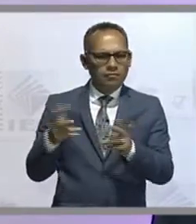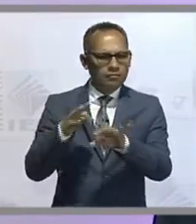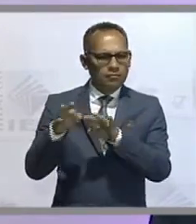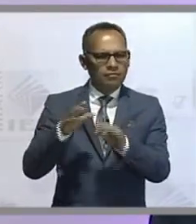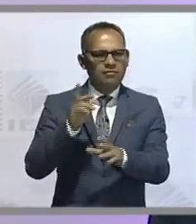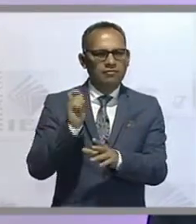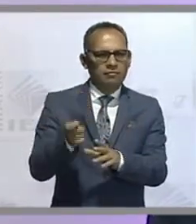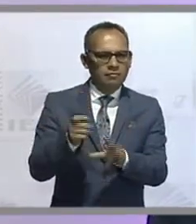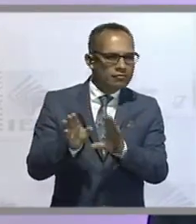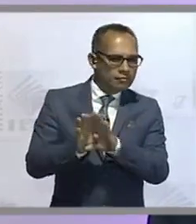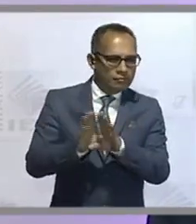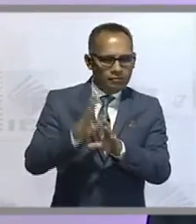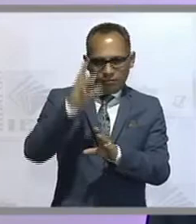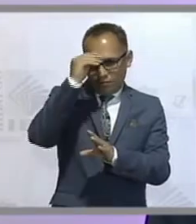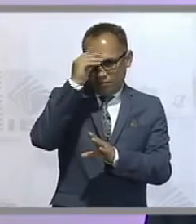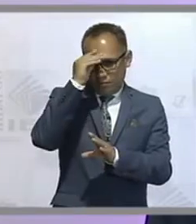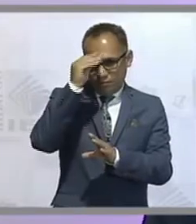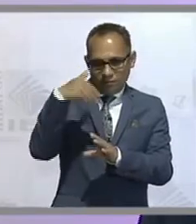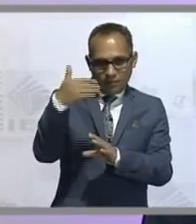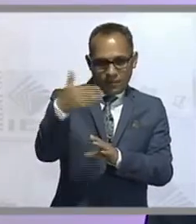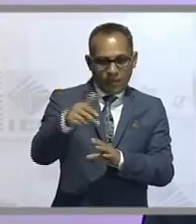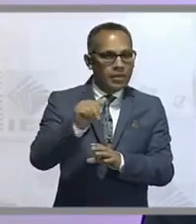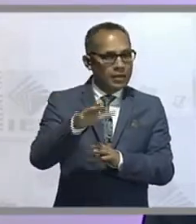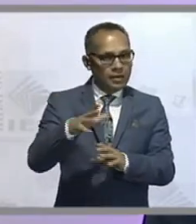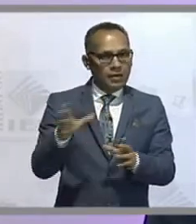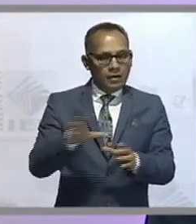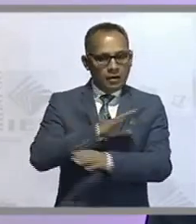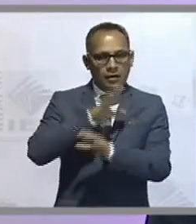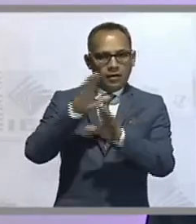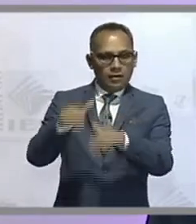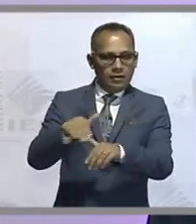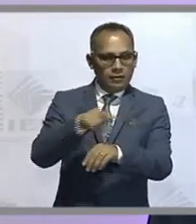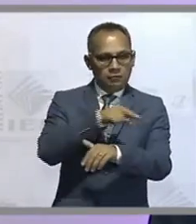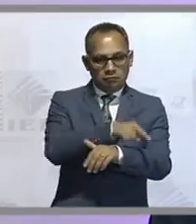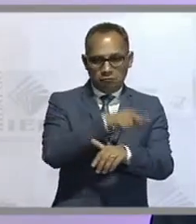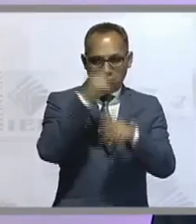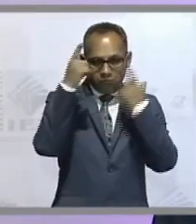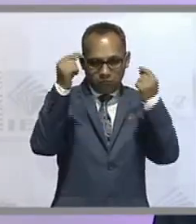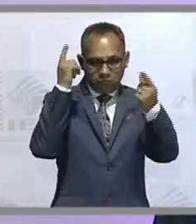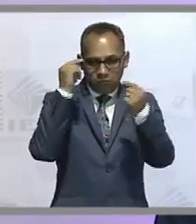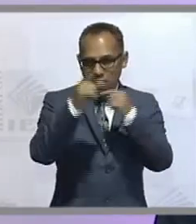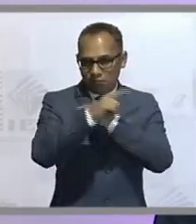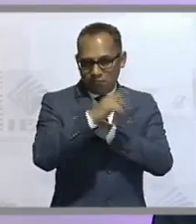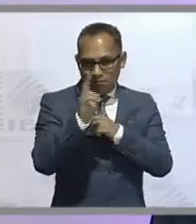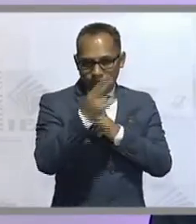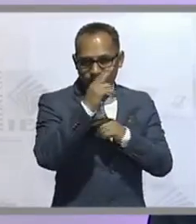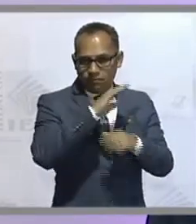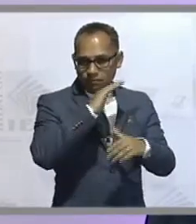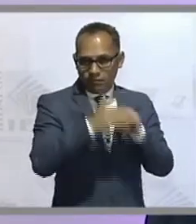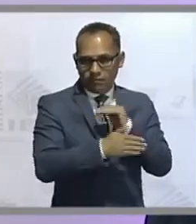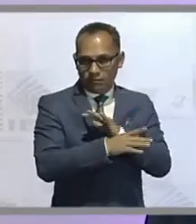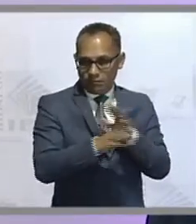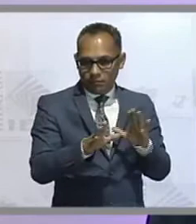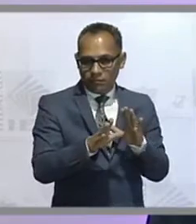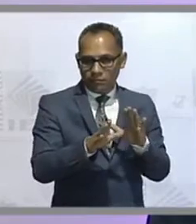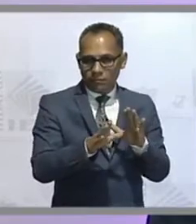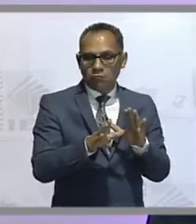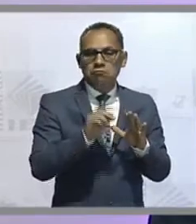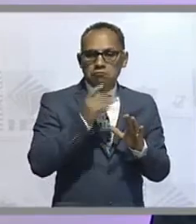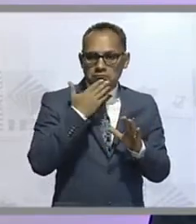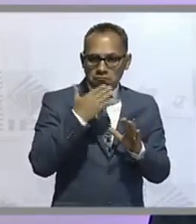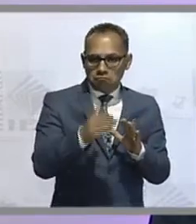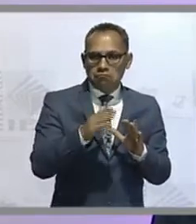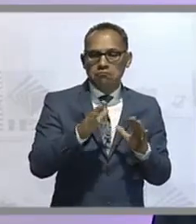al cual ellos van a asistir después de haber terminado sus estudios con anticipación